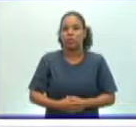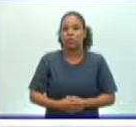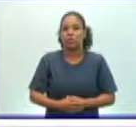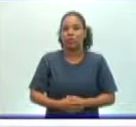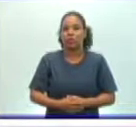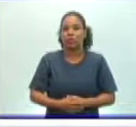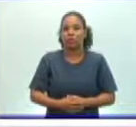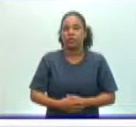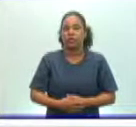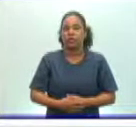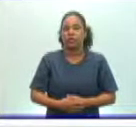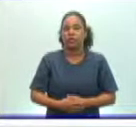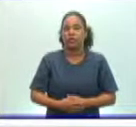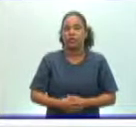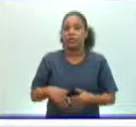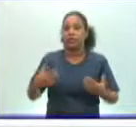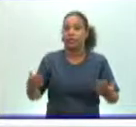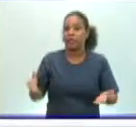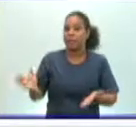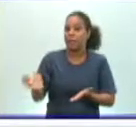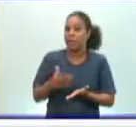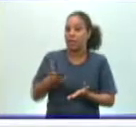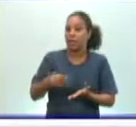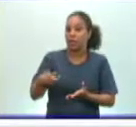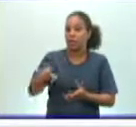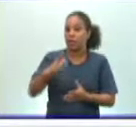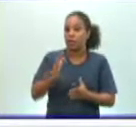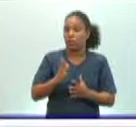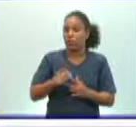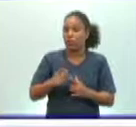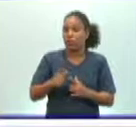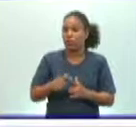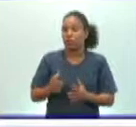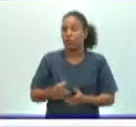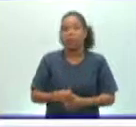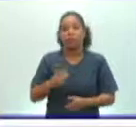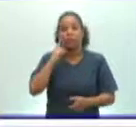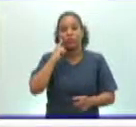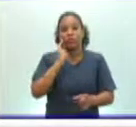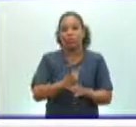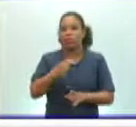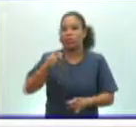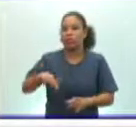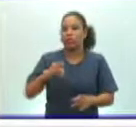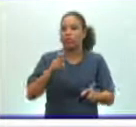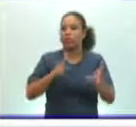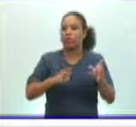y en qué página de tu libro de texto te aparece esta información.